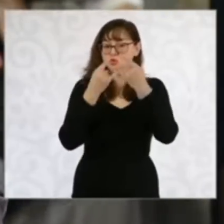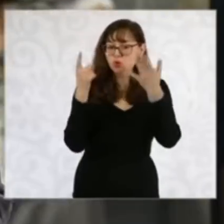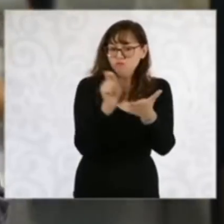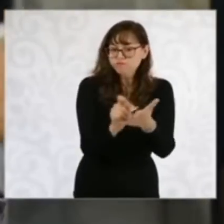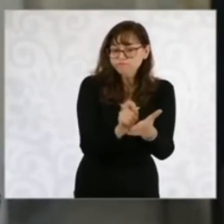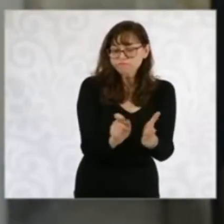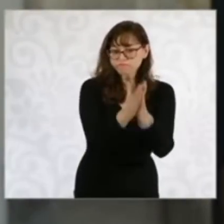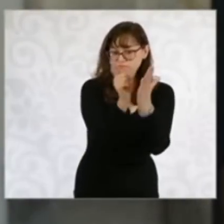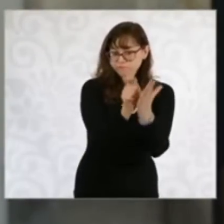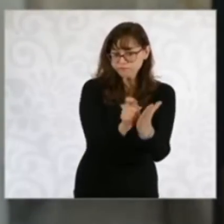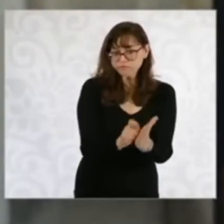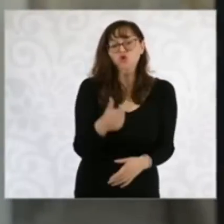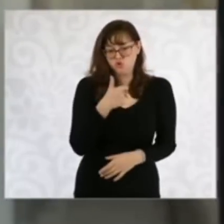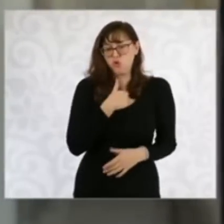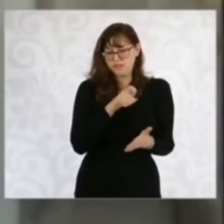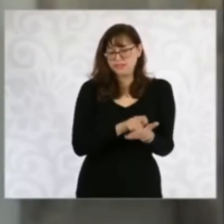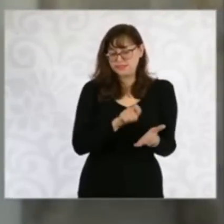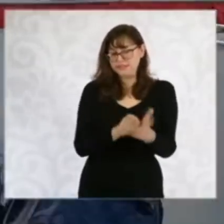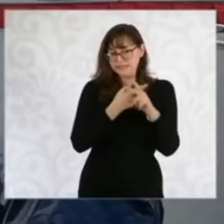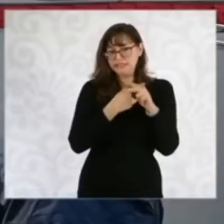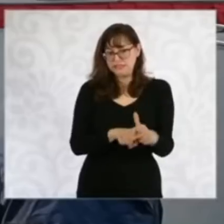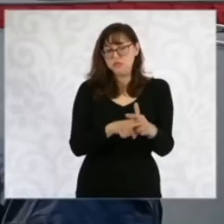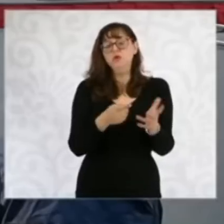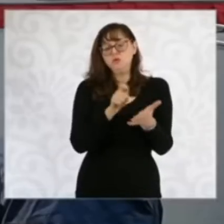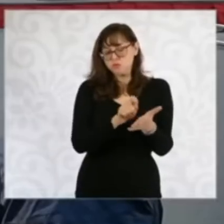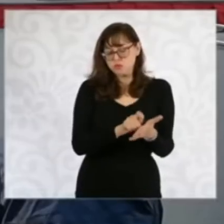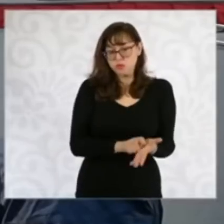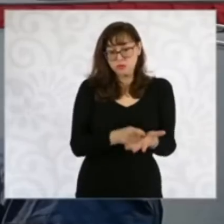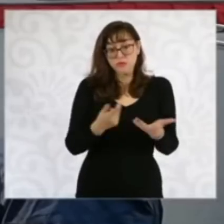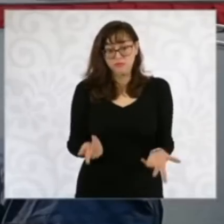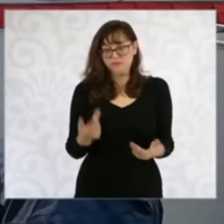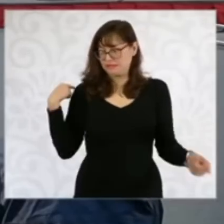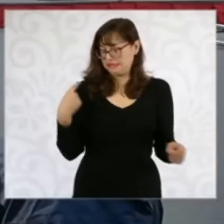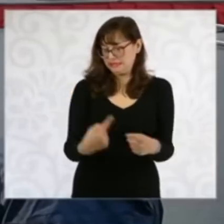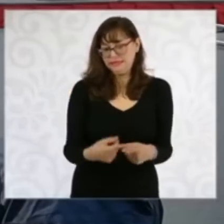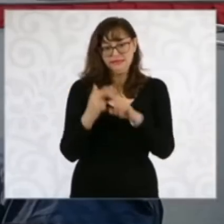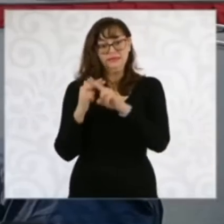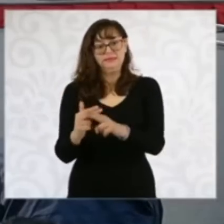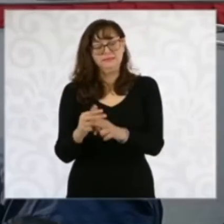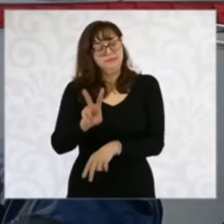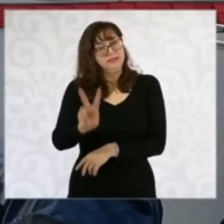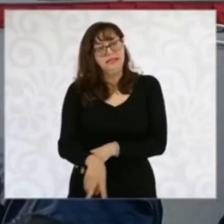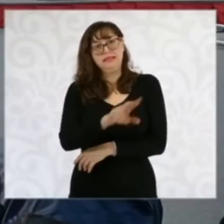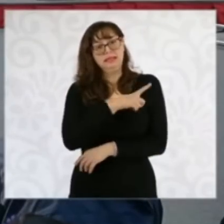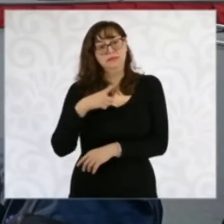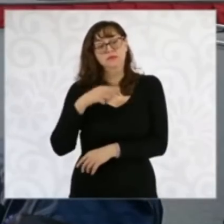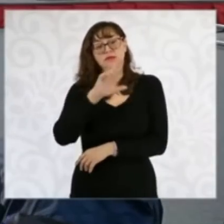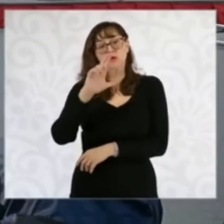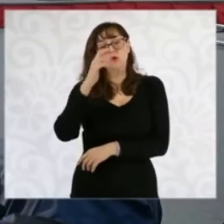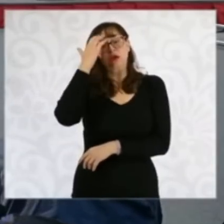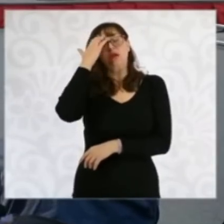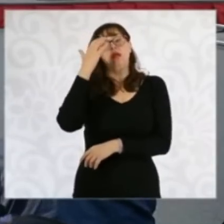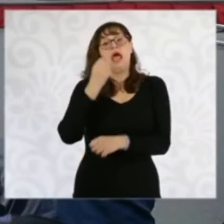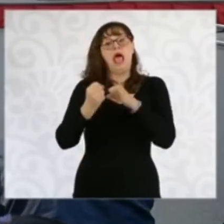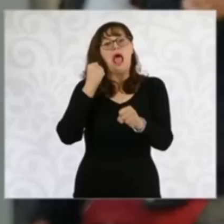invitaron a escribir el prólogo, y solo para recordar con una vergüenza nacional, que en el año 2002 el